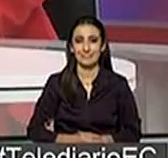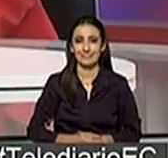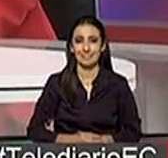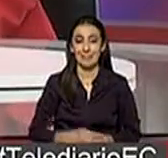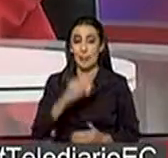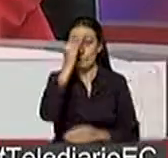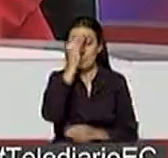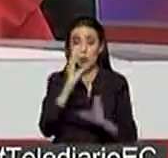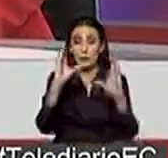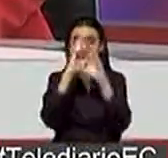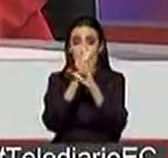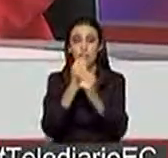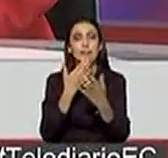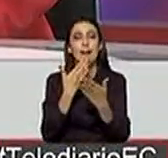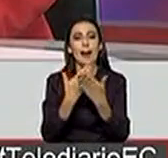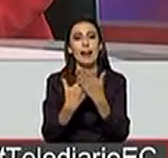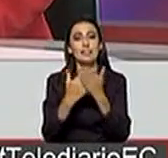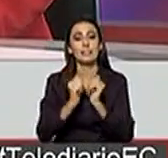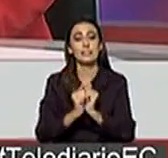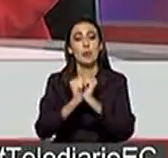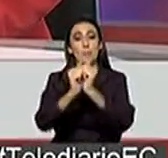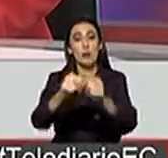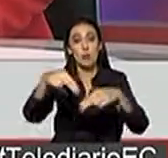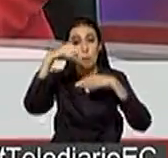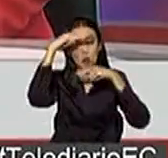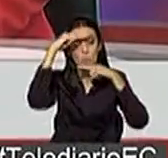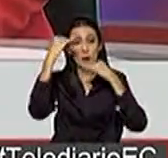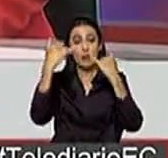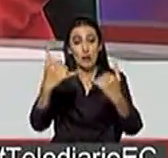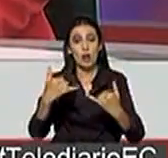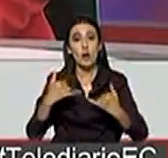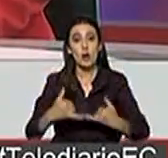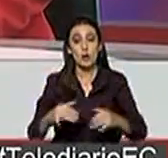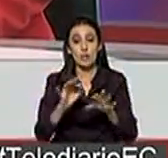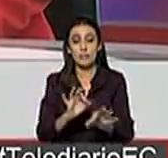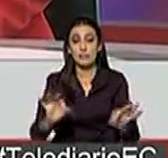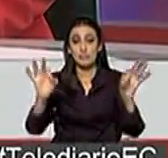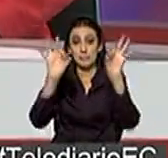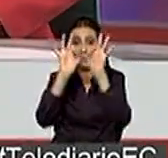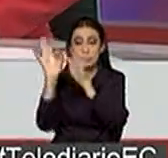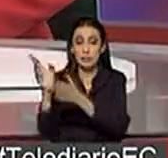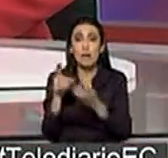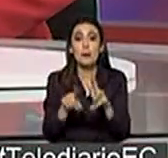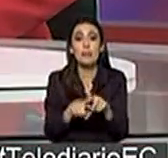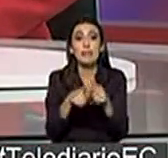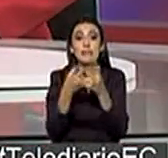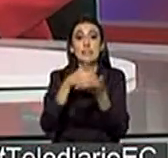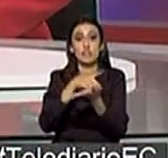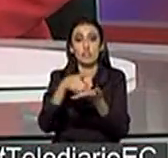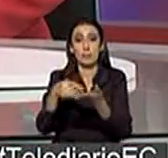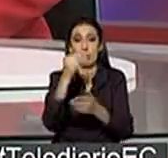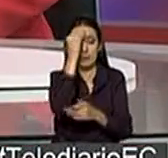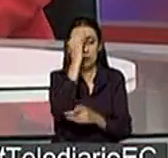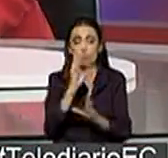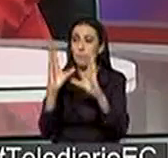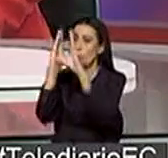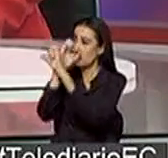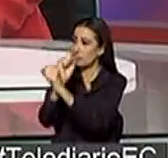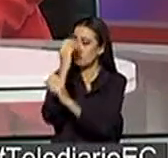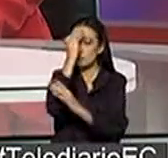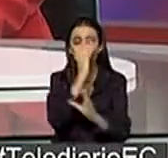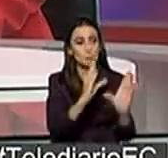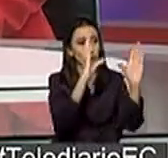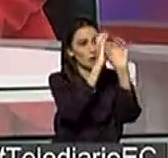buenas noches y gracias por acompañarnos en telediario estelar en este inicio de semana fabricio como estas mil gracias